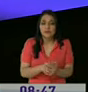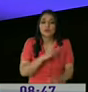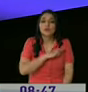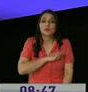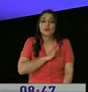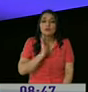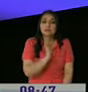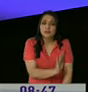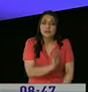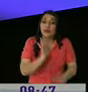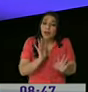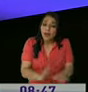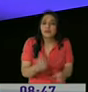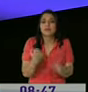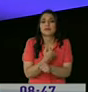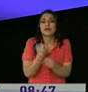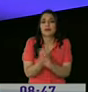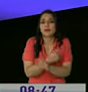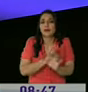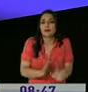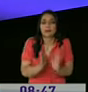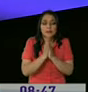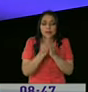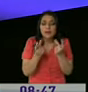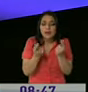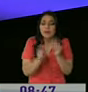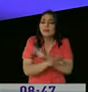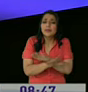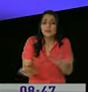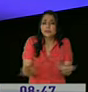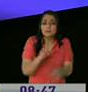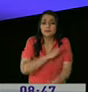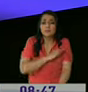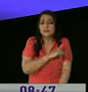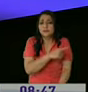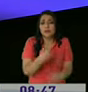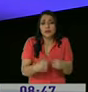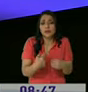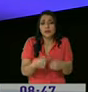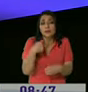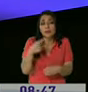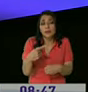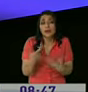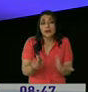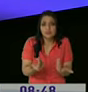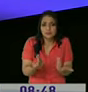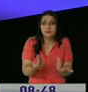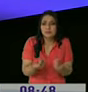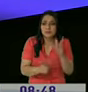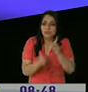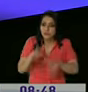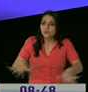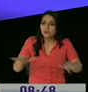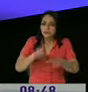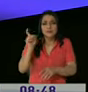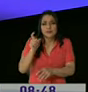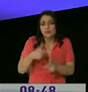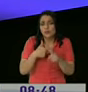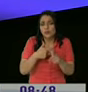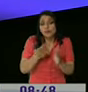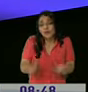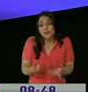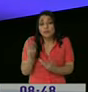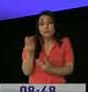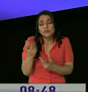municipio y ahí hay que trabajar y hay que pedir celeridad al municipio de Quito por la cantidad de población que se tiene, como